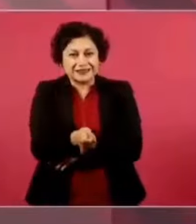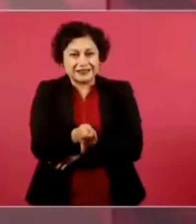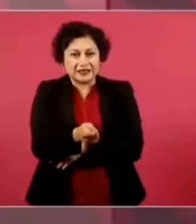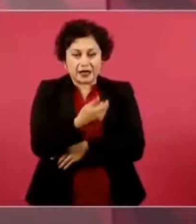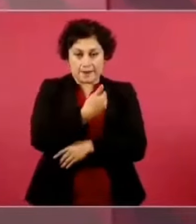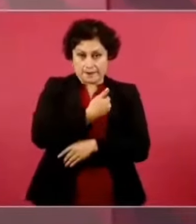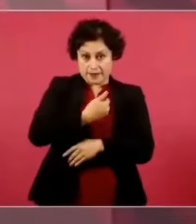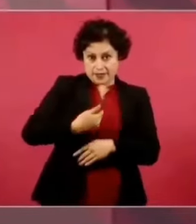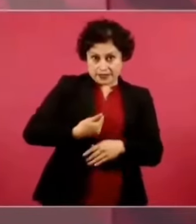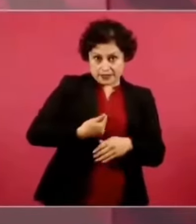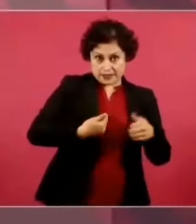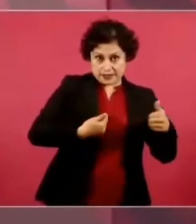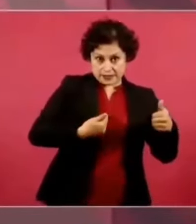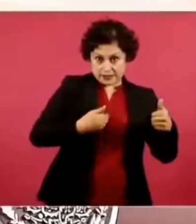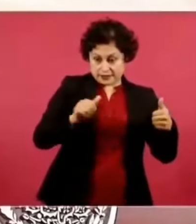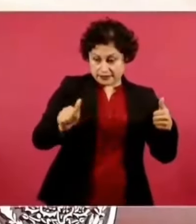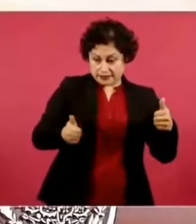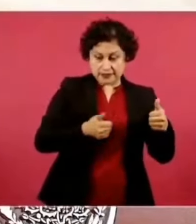era García Luna.